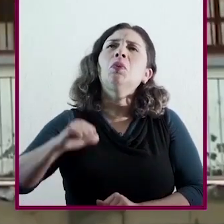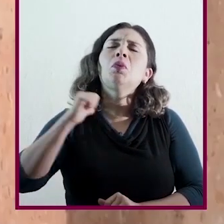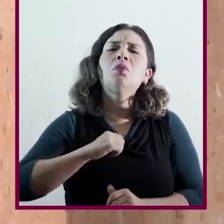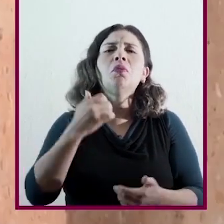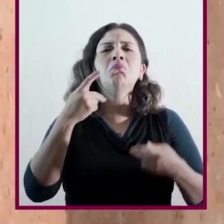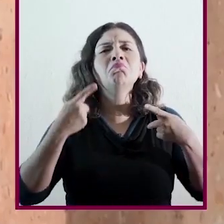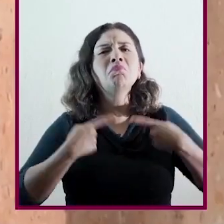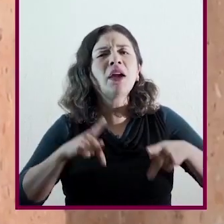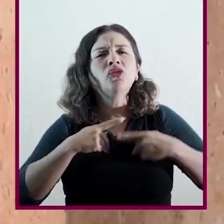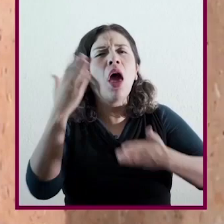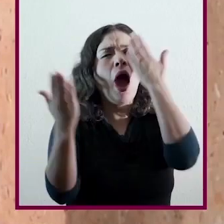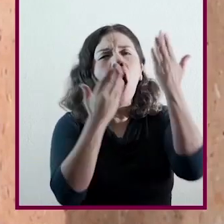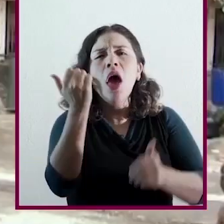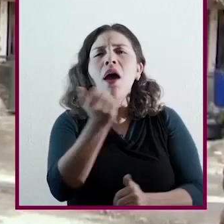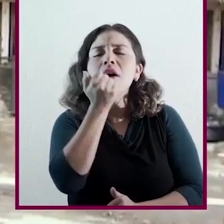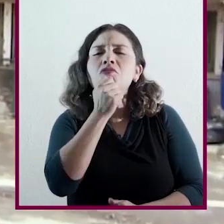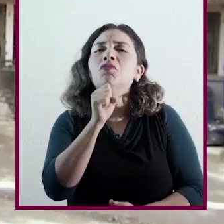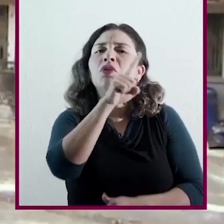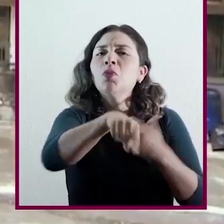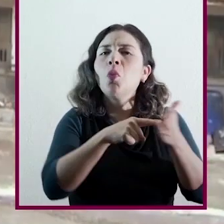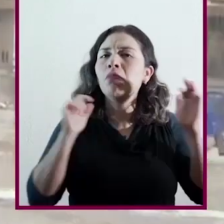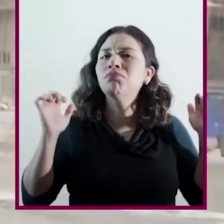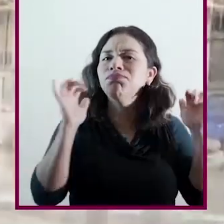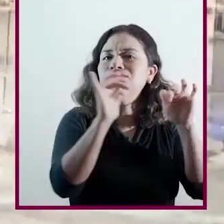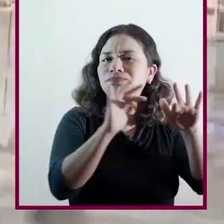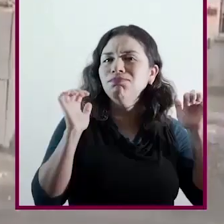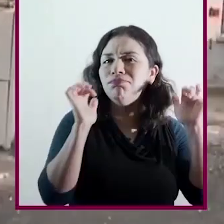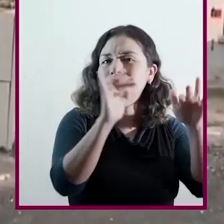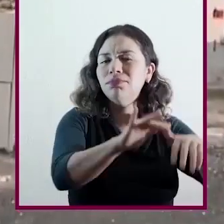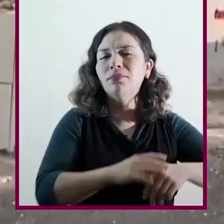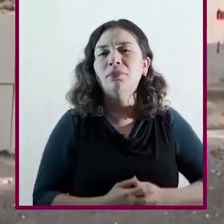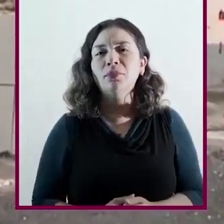las generaciones de estudiantes que pasaron por aquí.